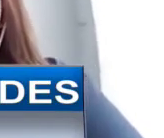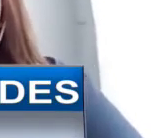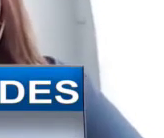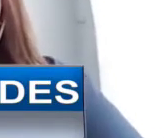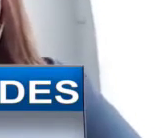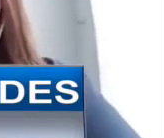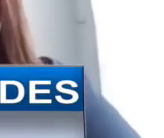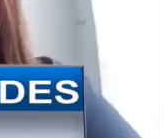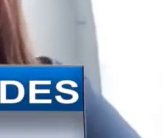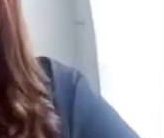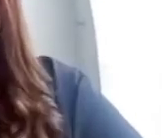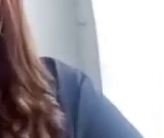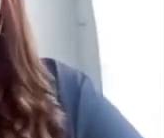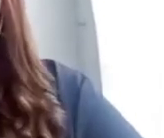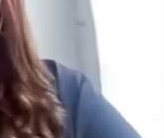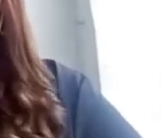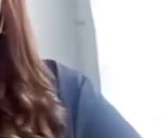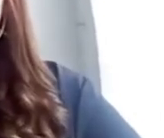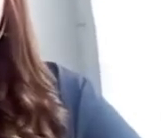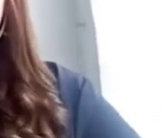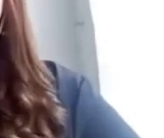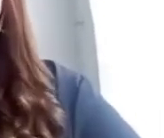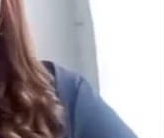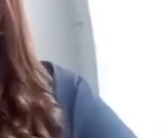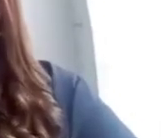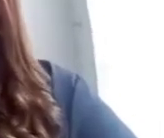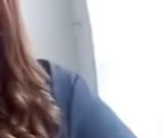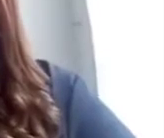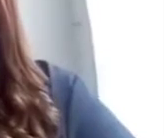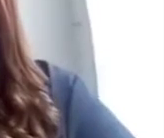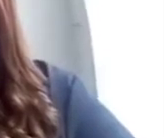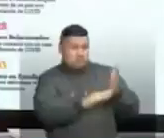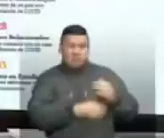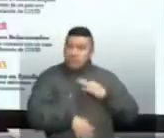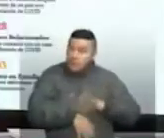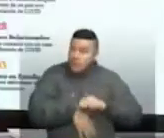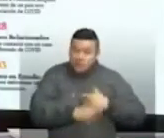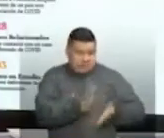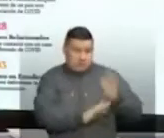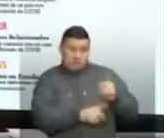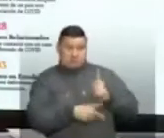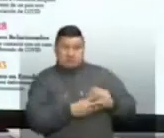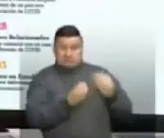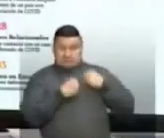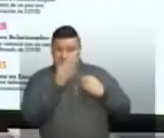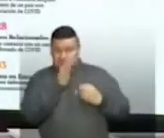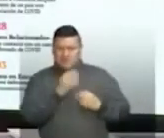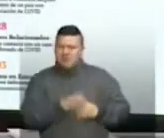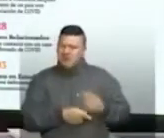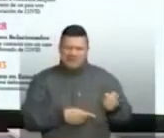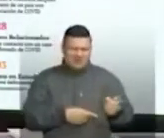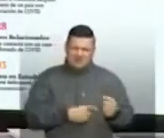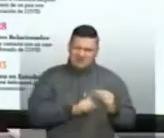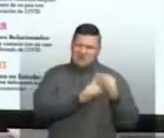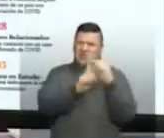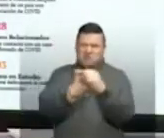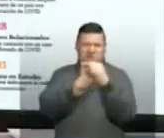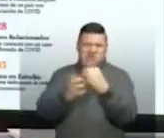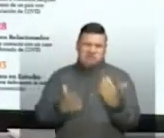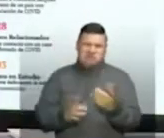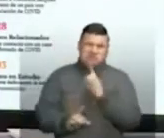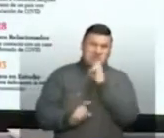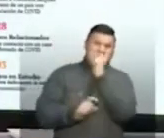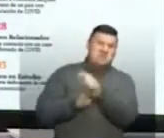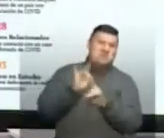aquellas personas que incurran en este tipo de prácticas discriminatorias. No puede ser que los traten en algunos lugares con desprecio.